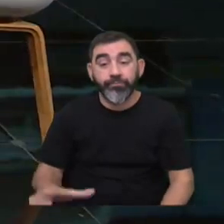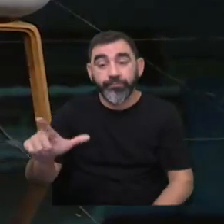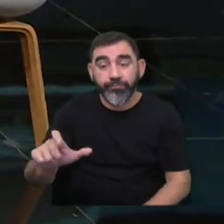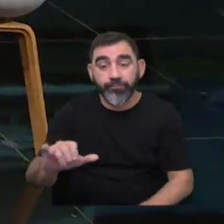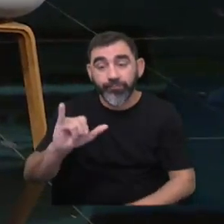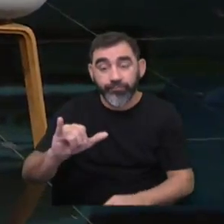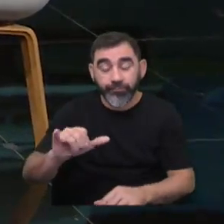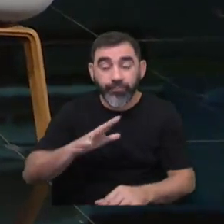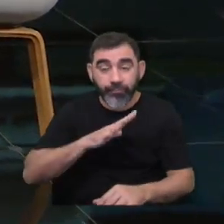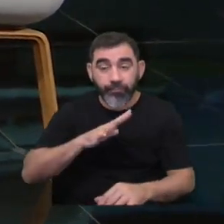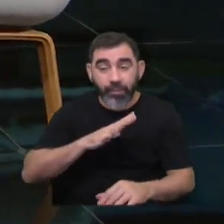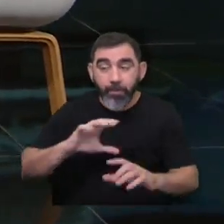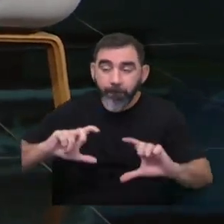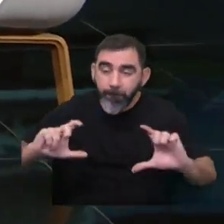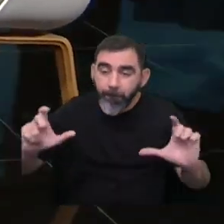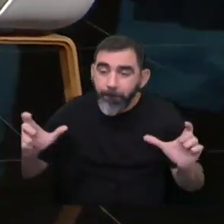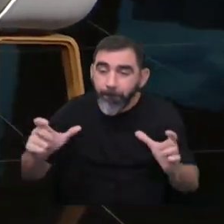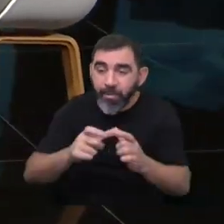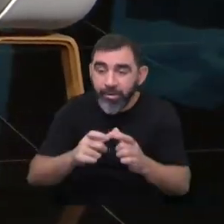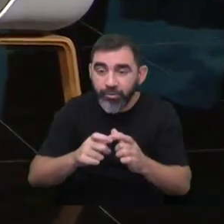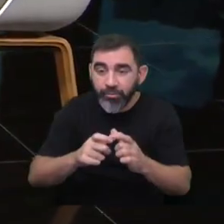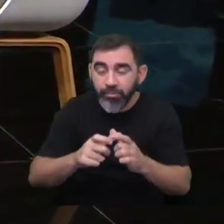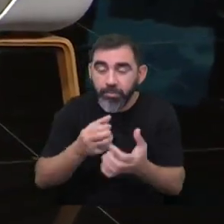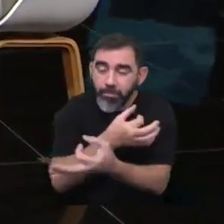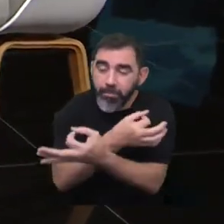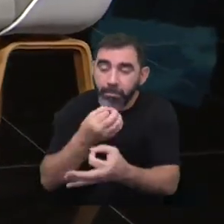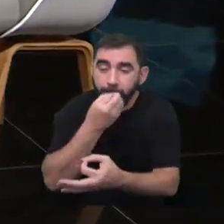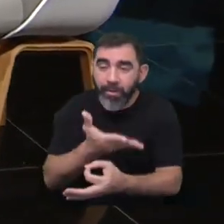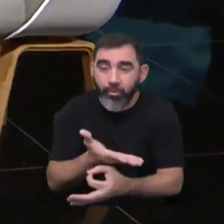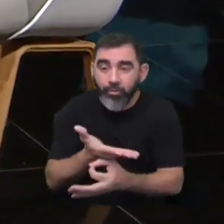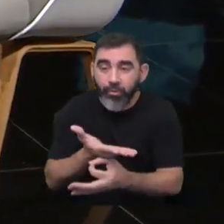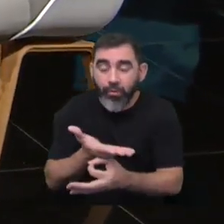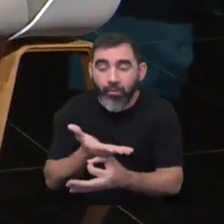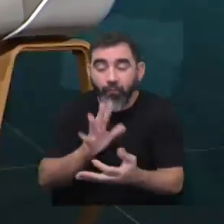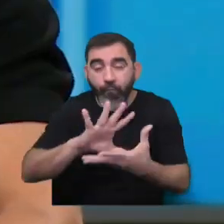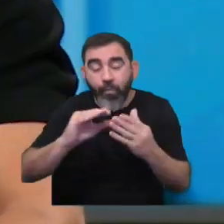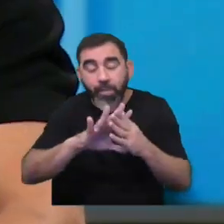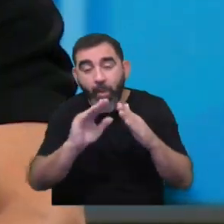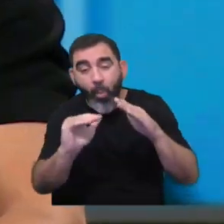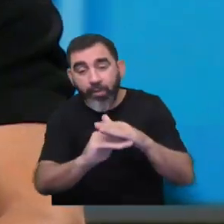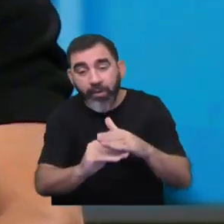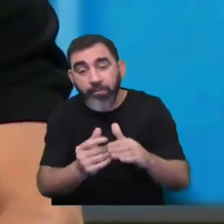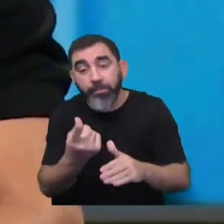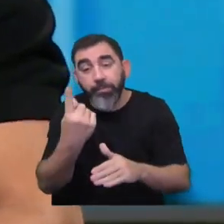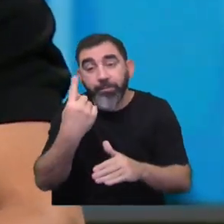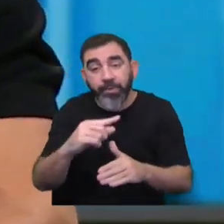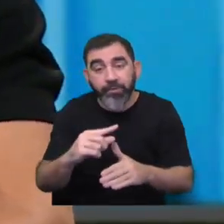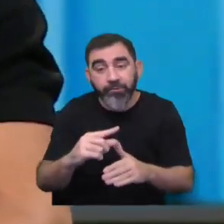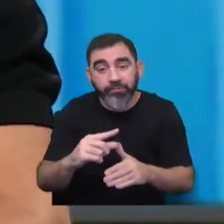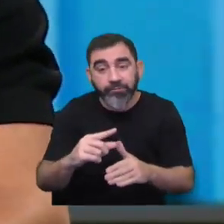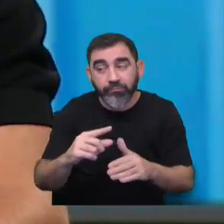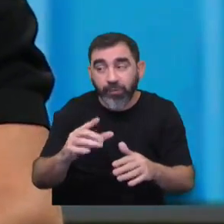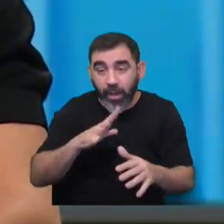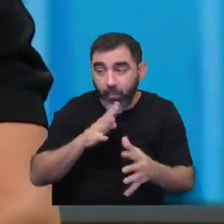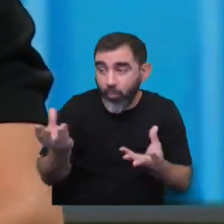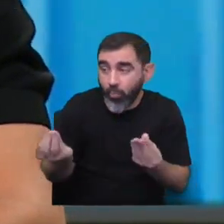un volumen lo menor posible, más eficiente va a ser ese método de almacenamiento. Pero claro, tener volumen